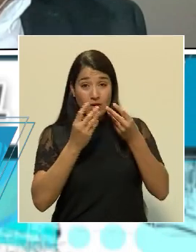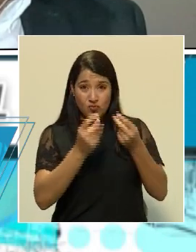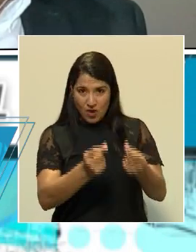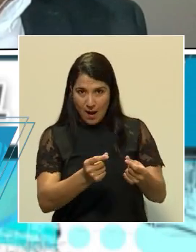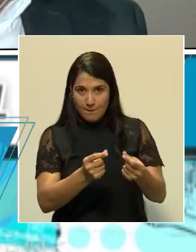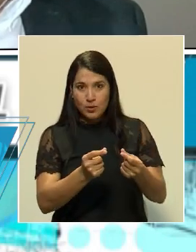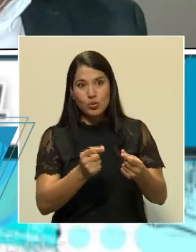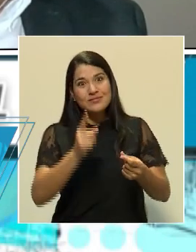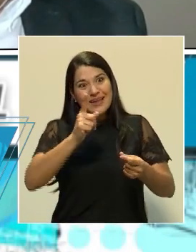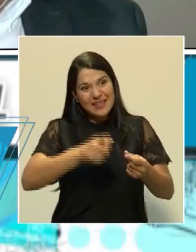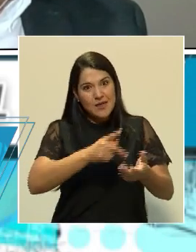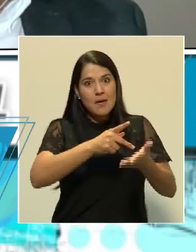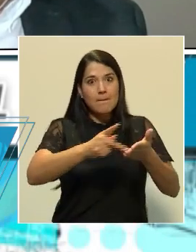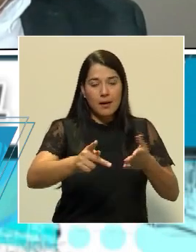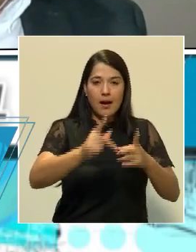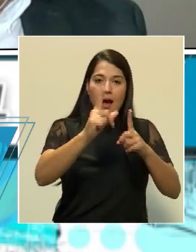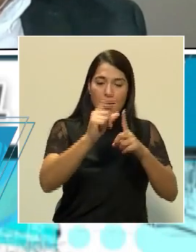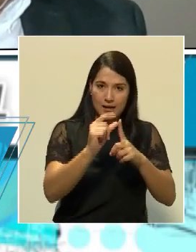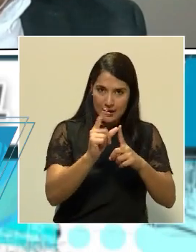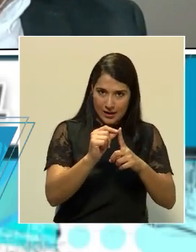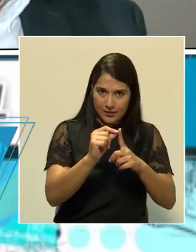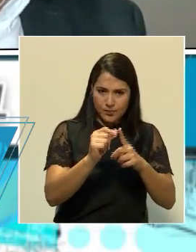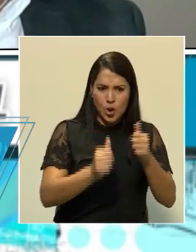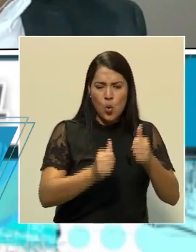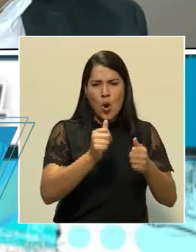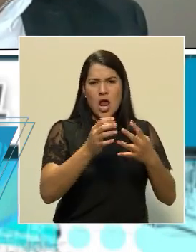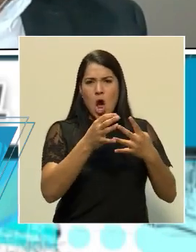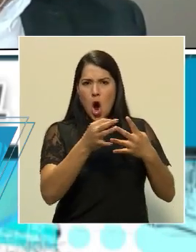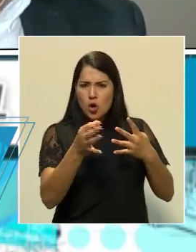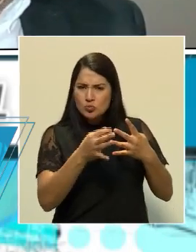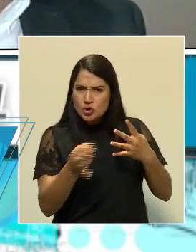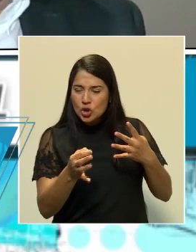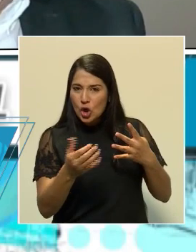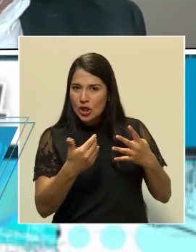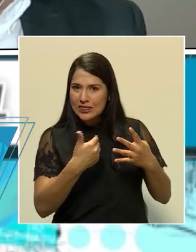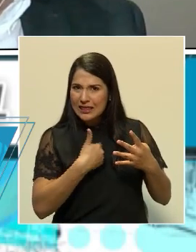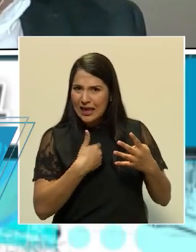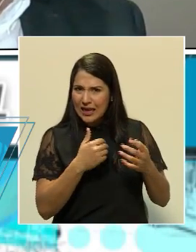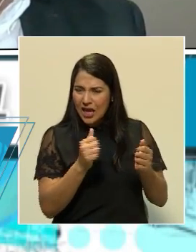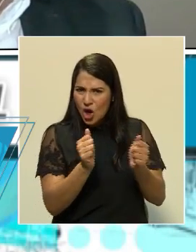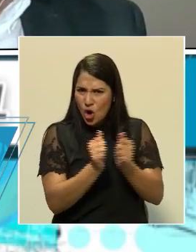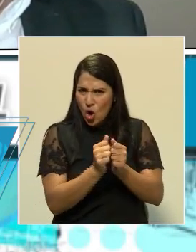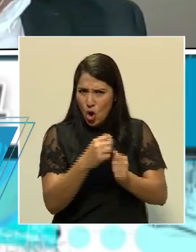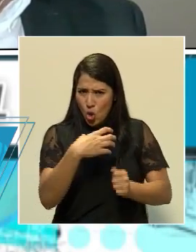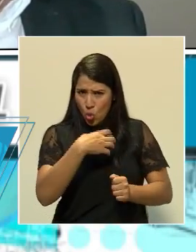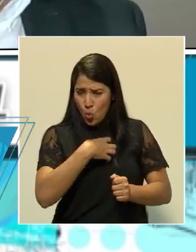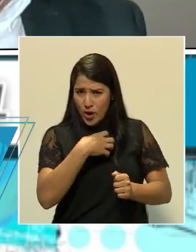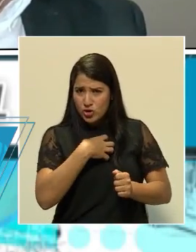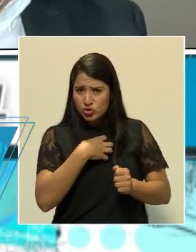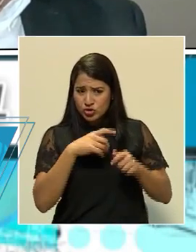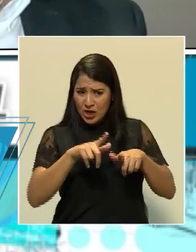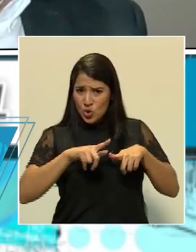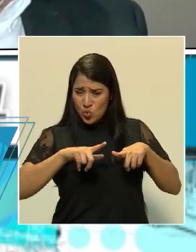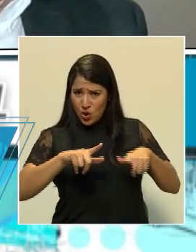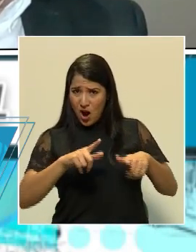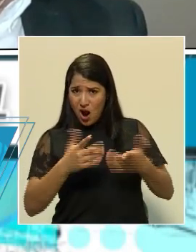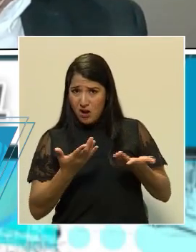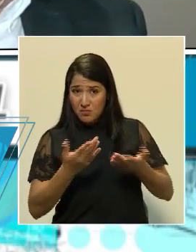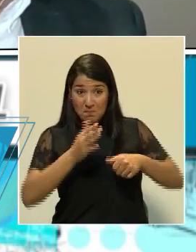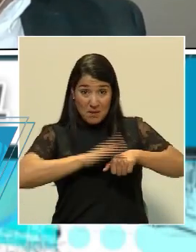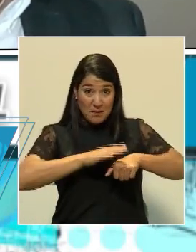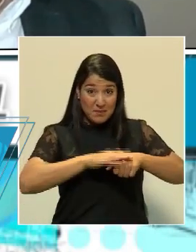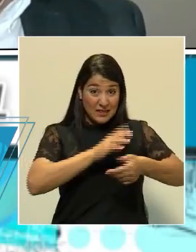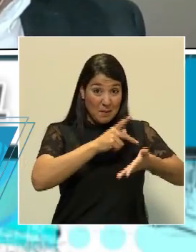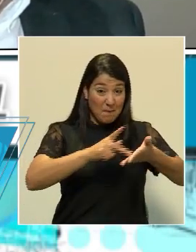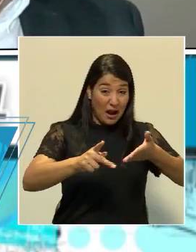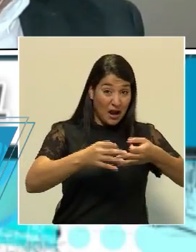afrontar el pago de alquileres, ¿qué opciones han encontrado con los propietarios? ¿Hay moratorias? ¿Hay quitas?